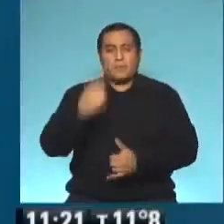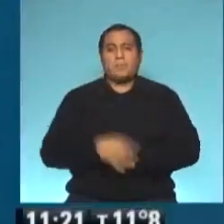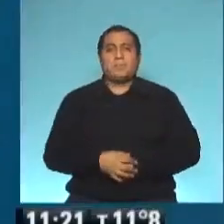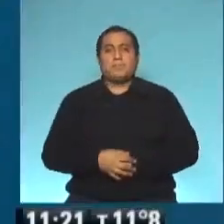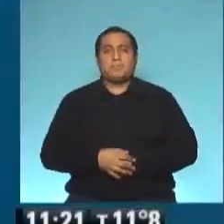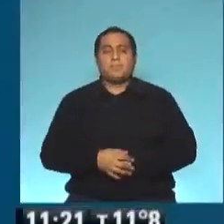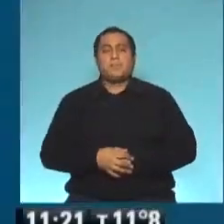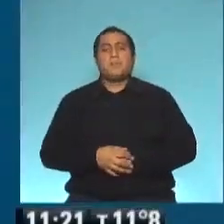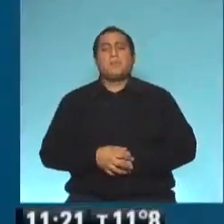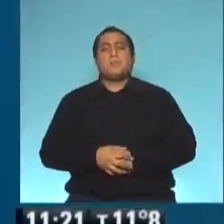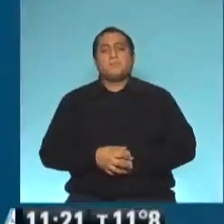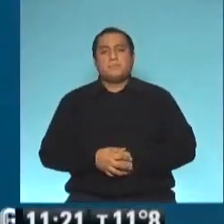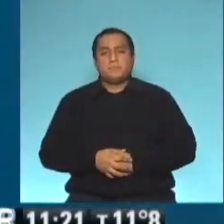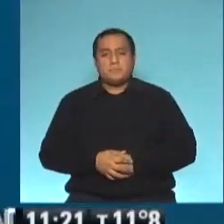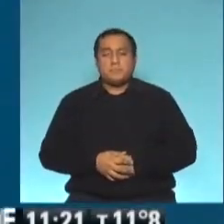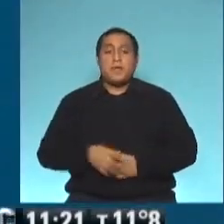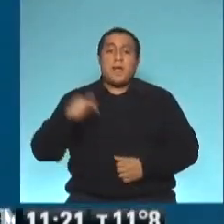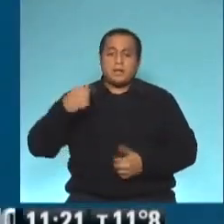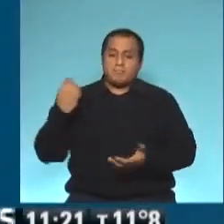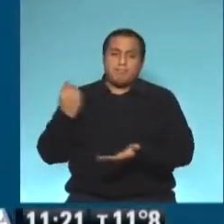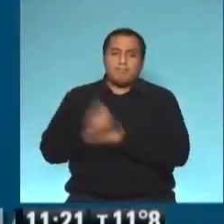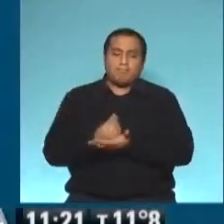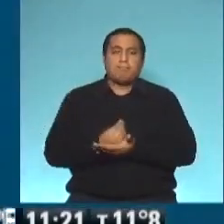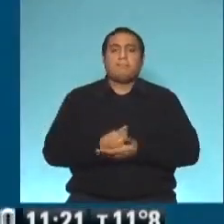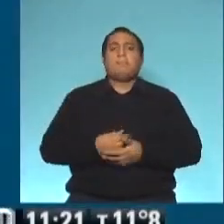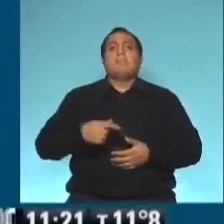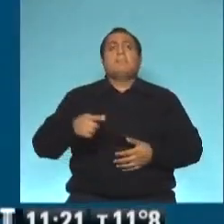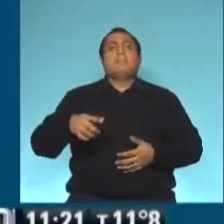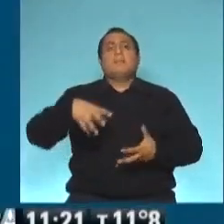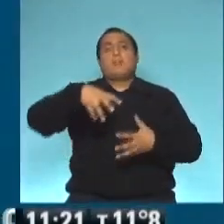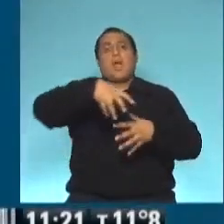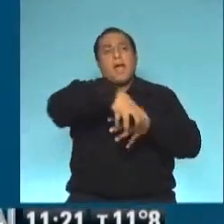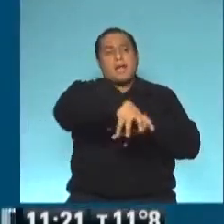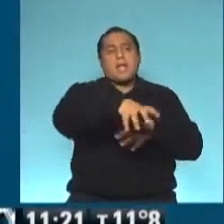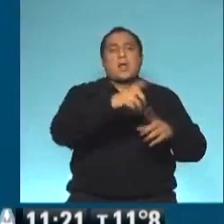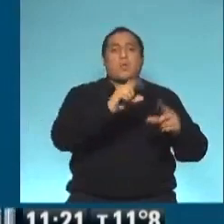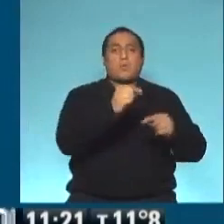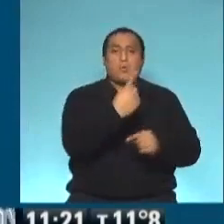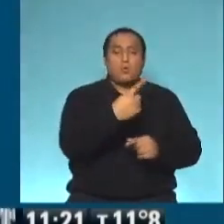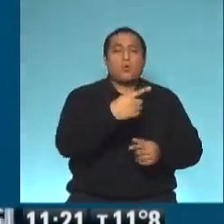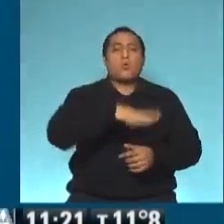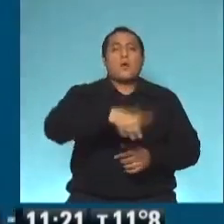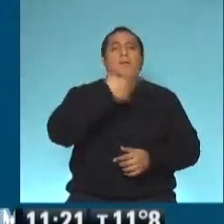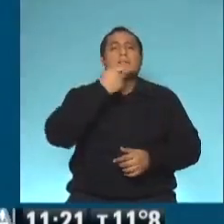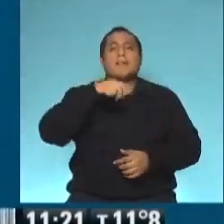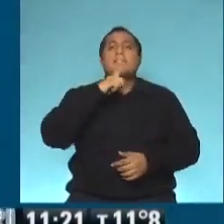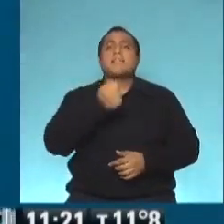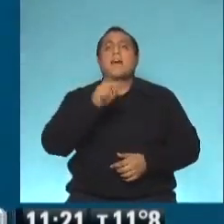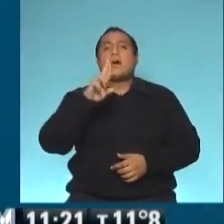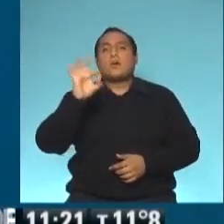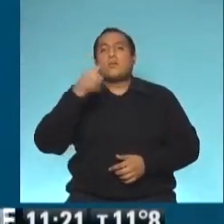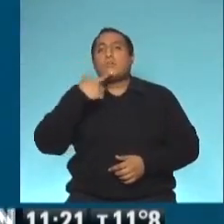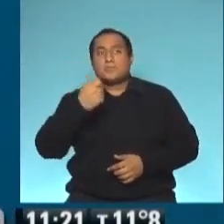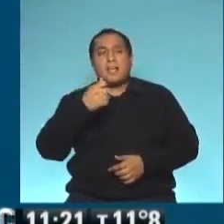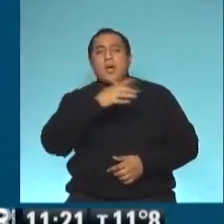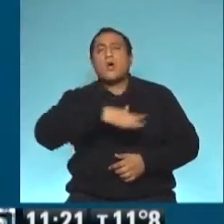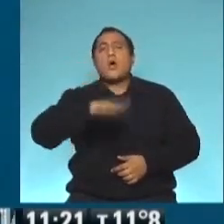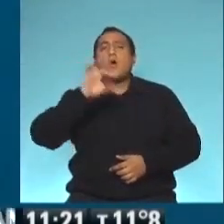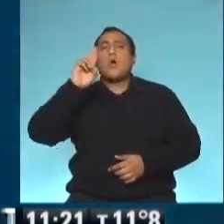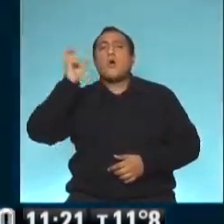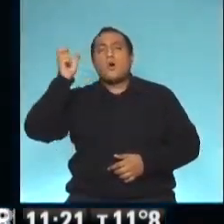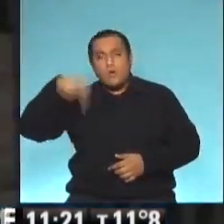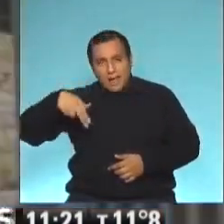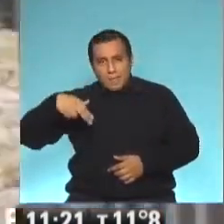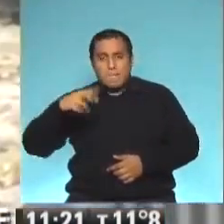Estamos acá presentes en el área operativa número 1, Colonia Santa Rosa, Departamento Orán, provincia de